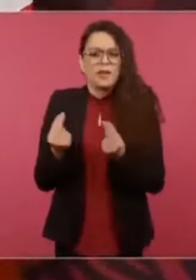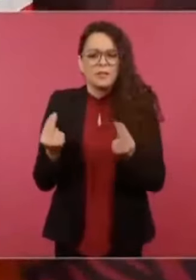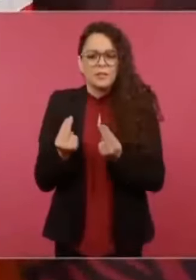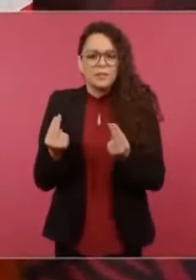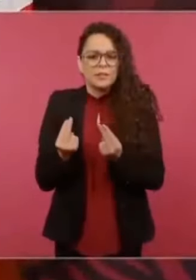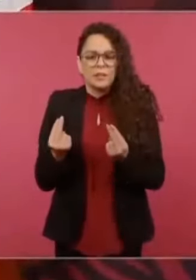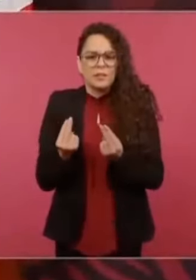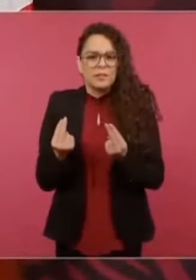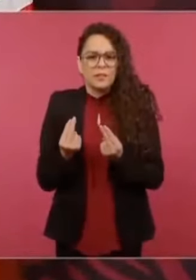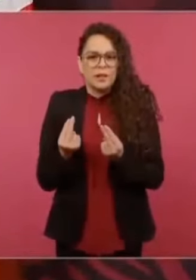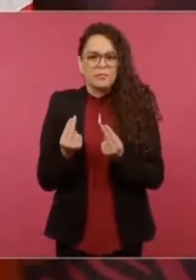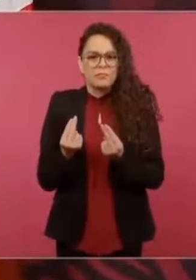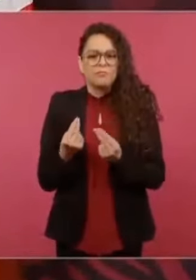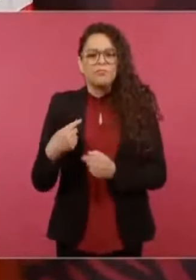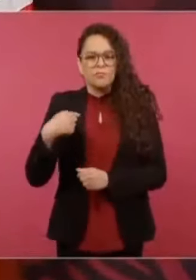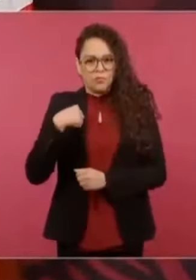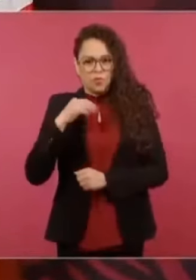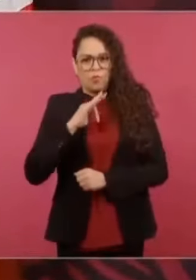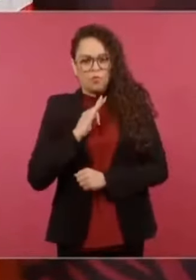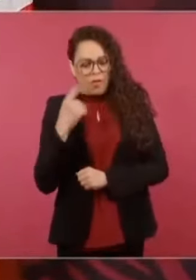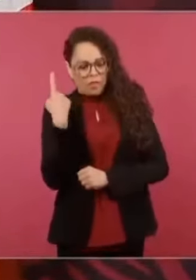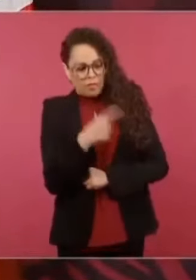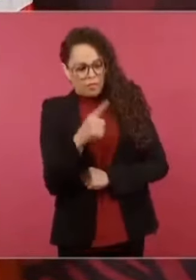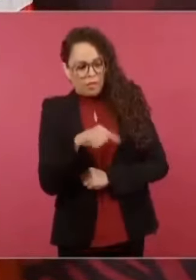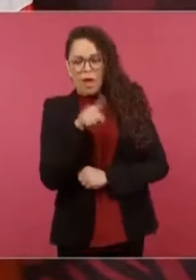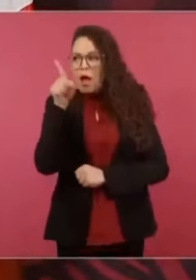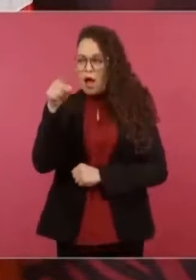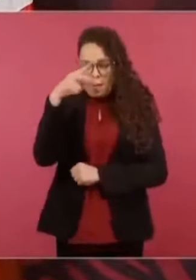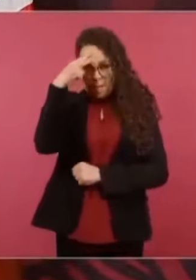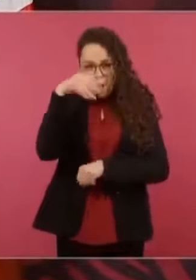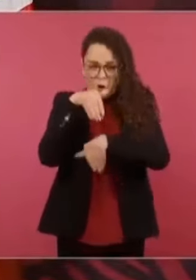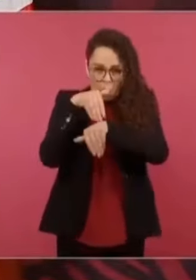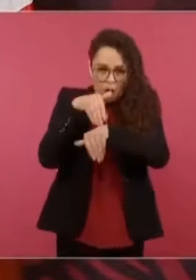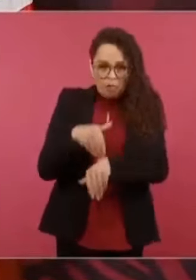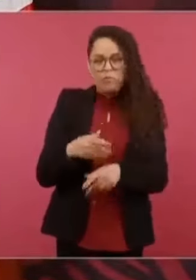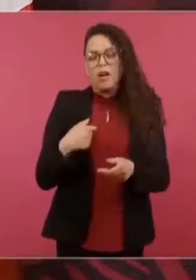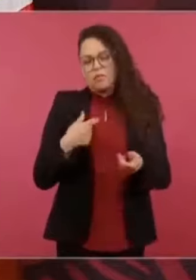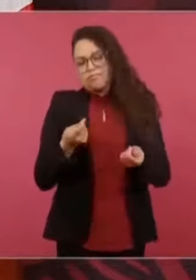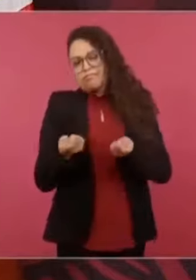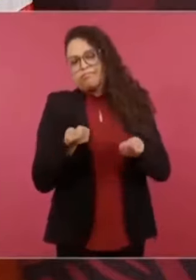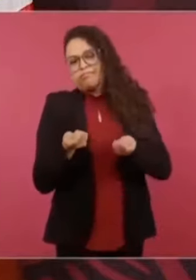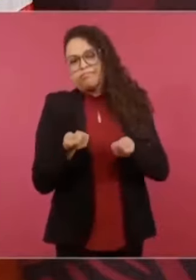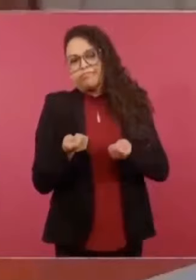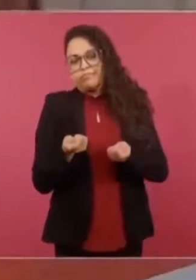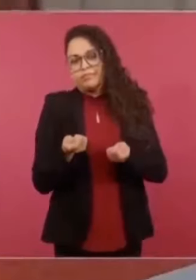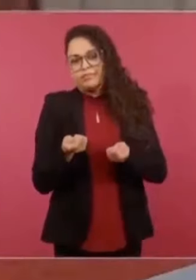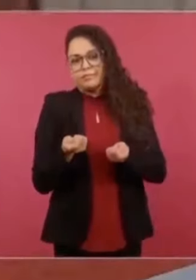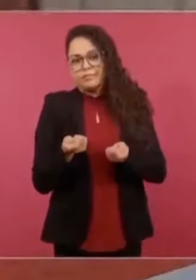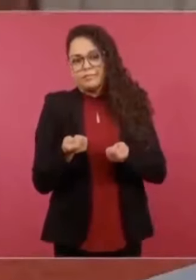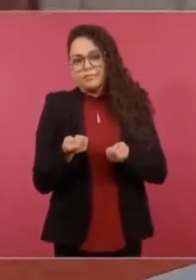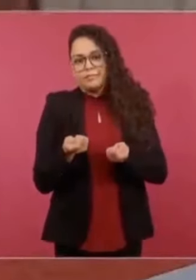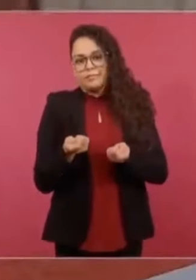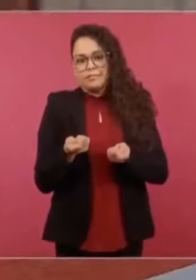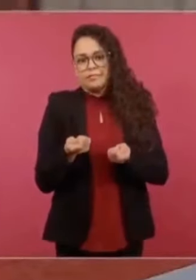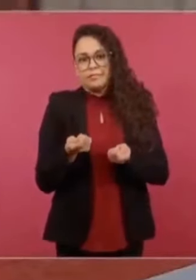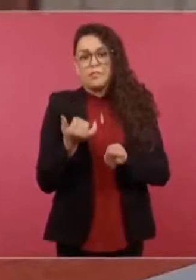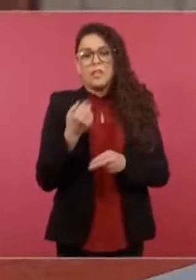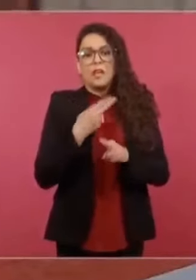y lo harán mejor